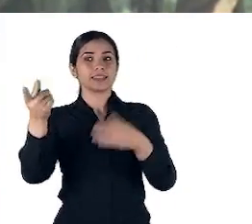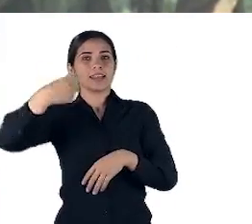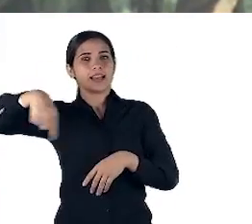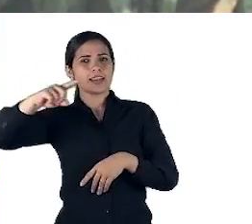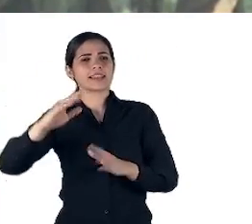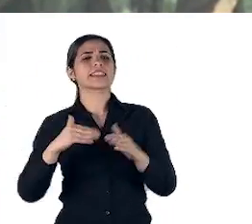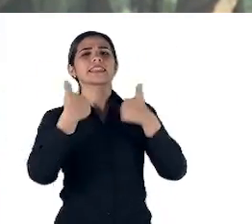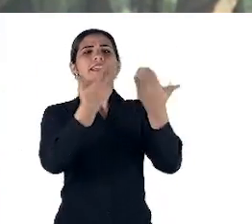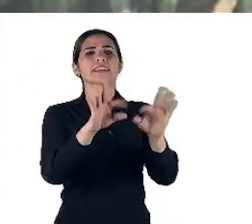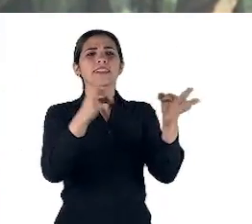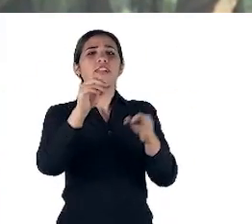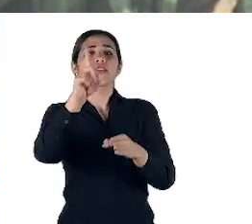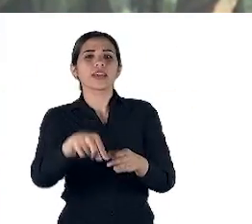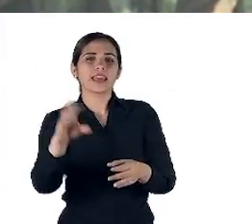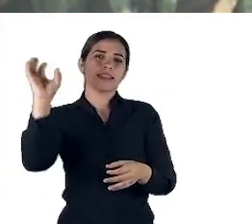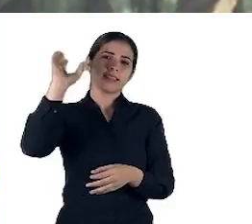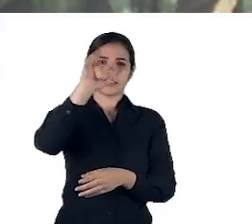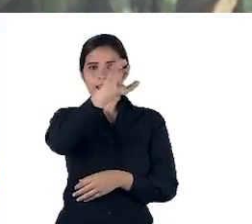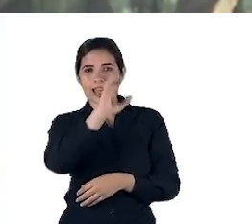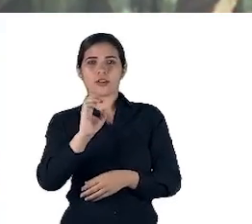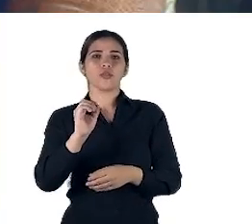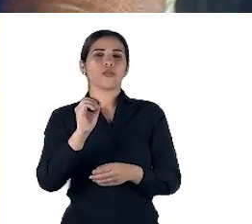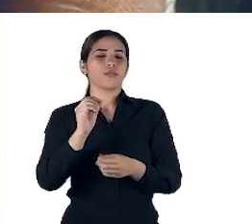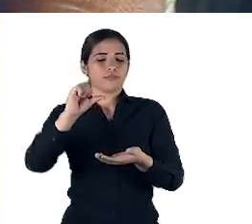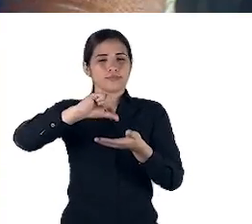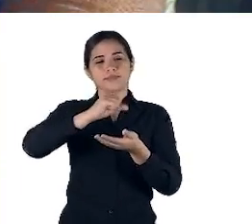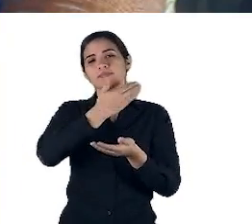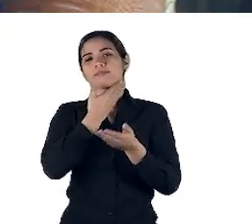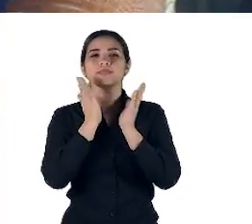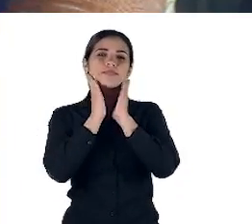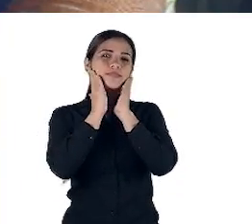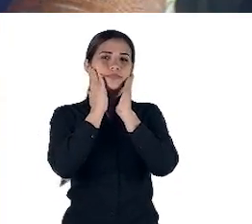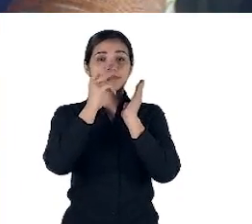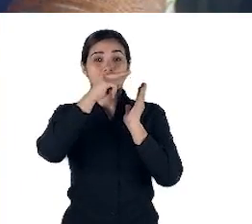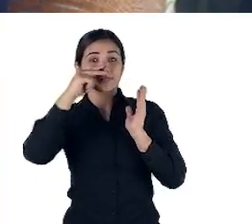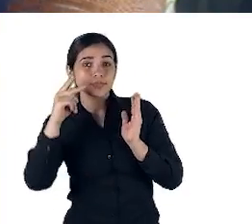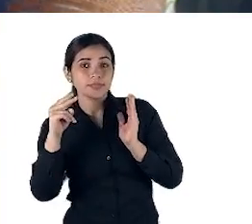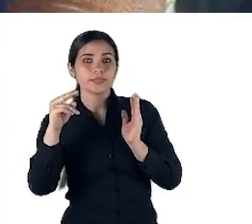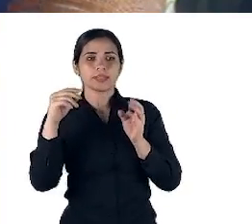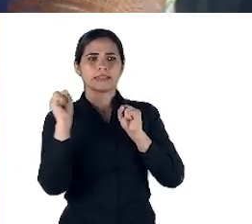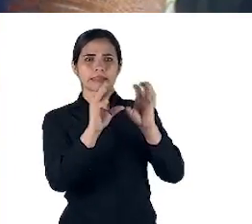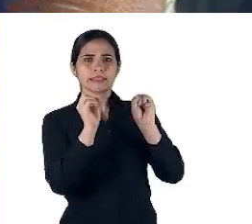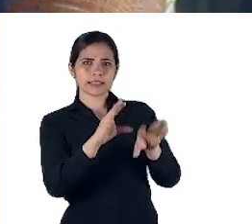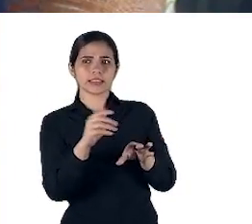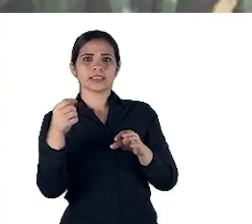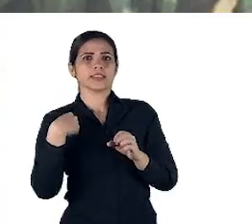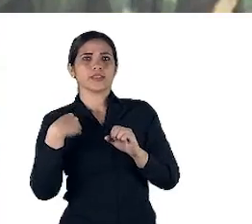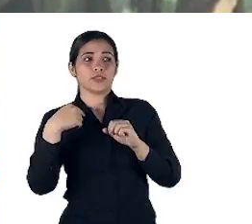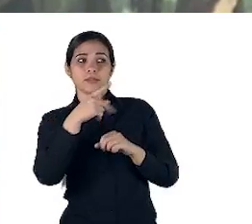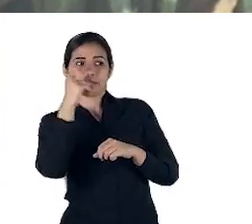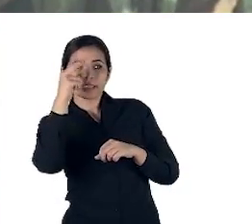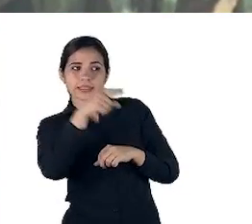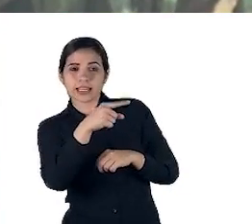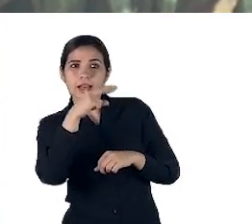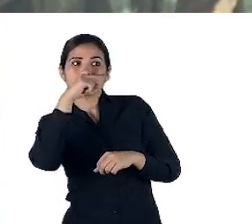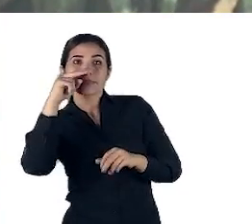colonias, jabones, talco. Exacto. ¿Verdad? Todo lo que va a necesitar la primeriza. Había sido que eso no tenemos que hacer. El bebé no